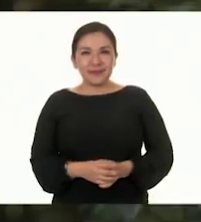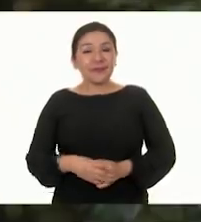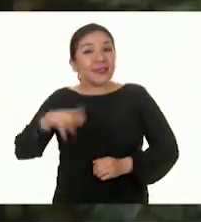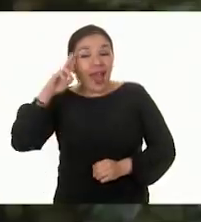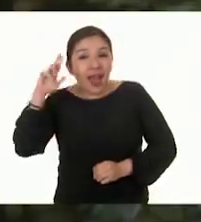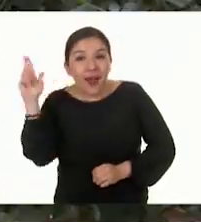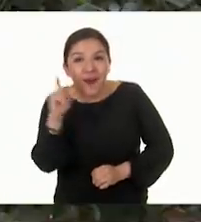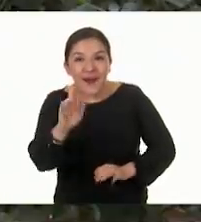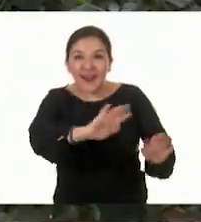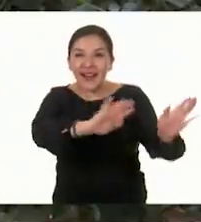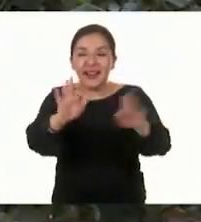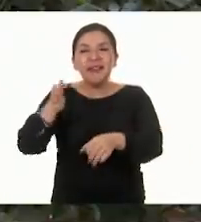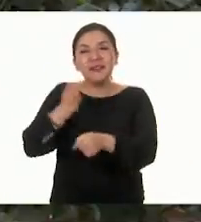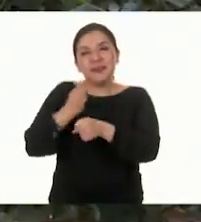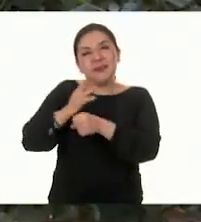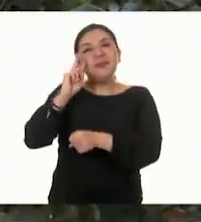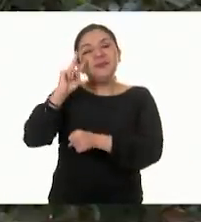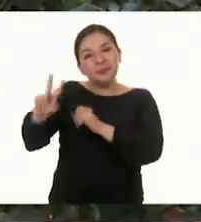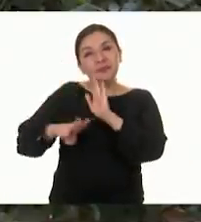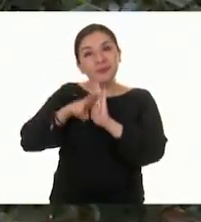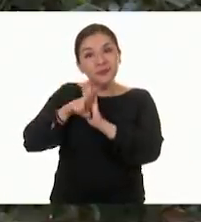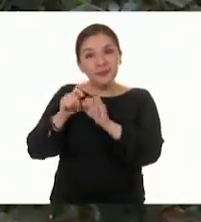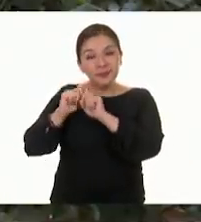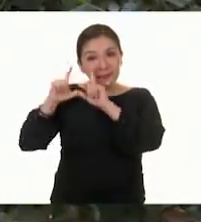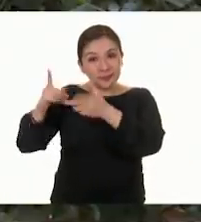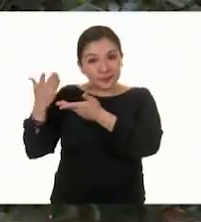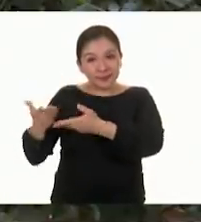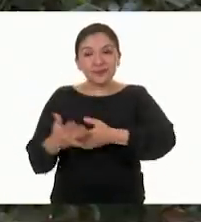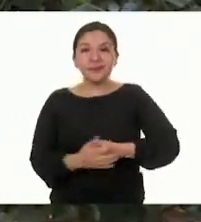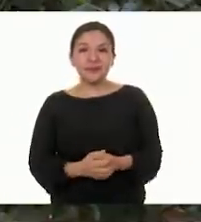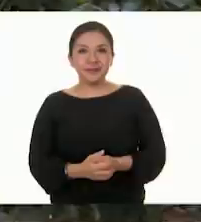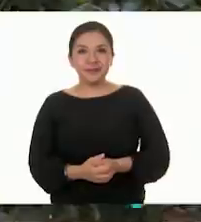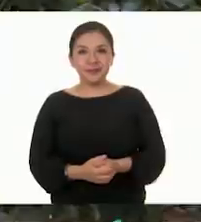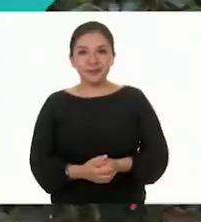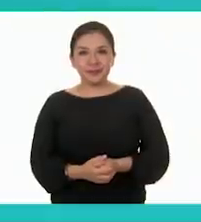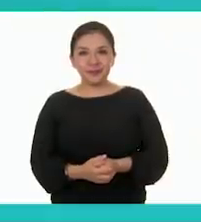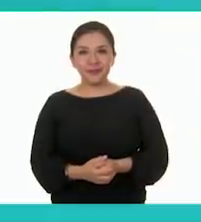¡Hola! ¡Vamos a ver el siguiente video!